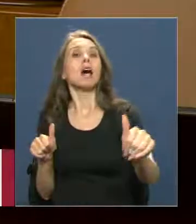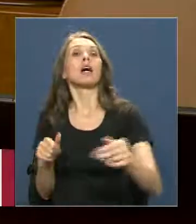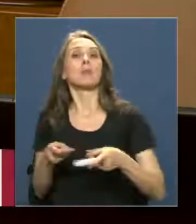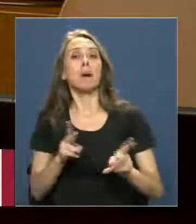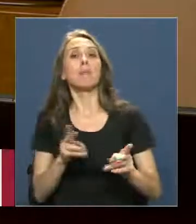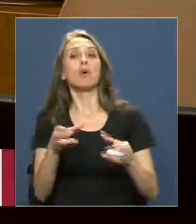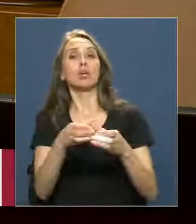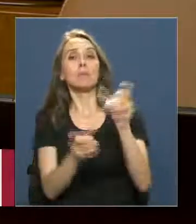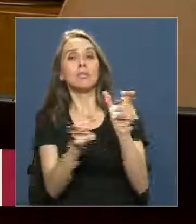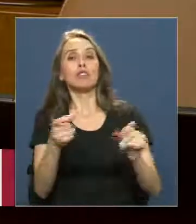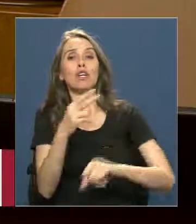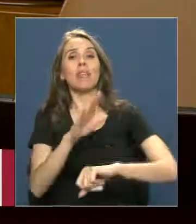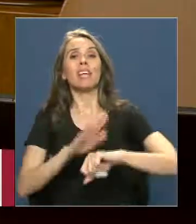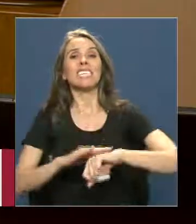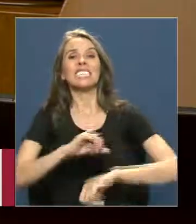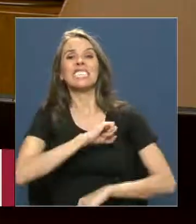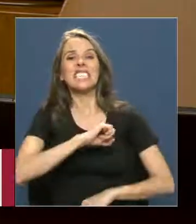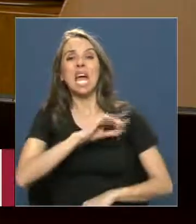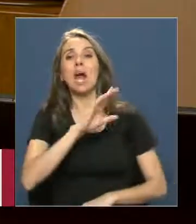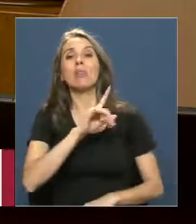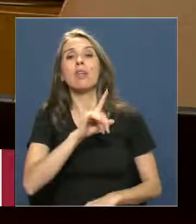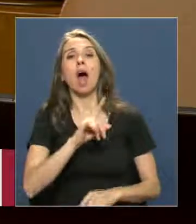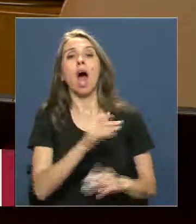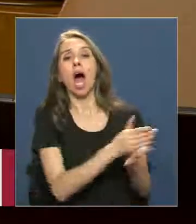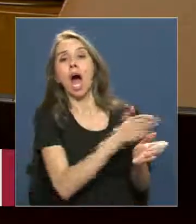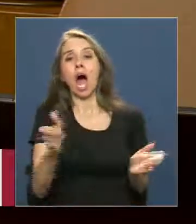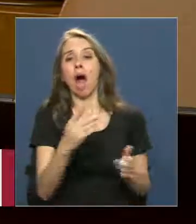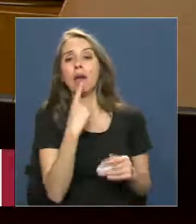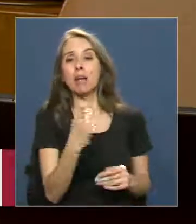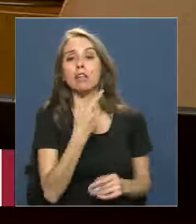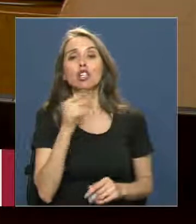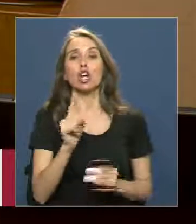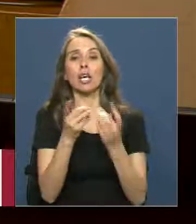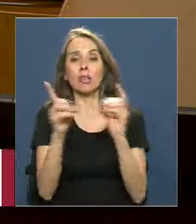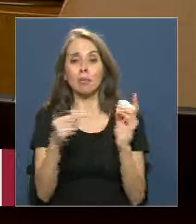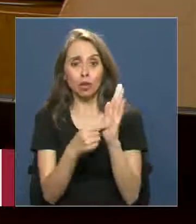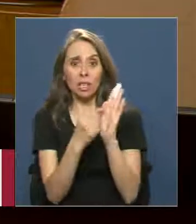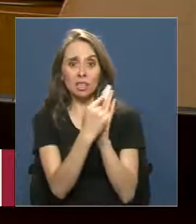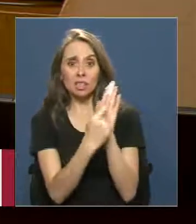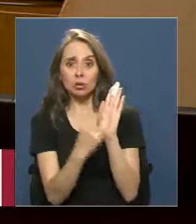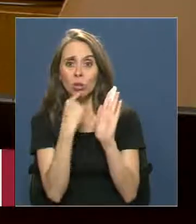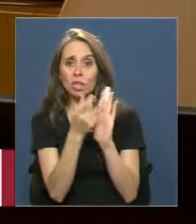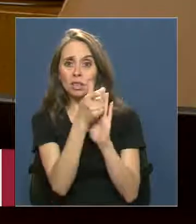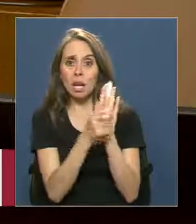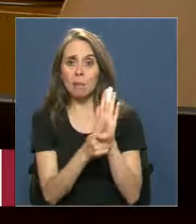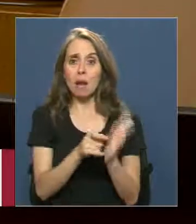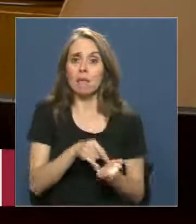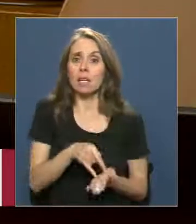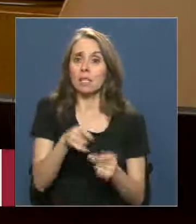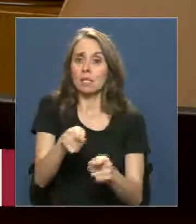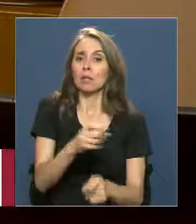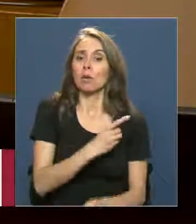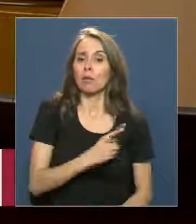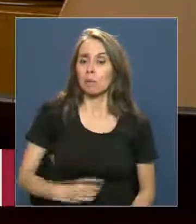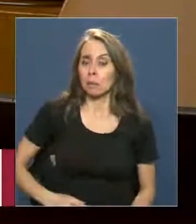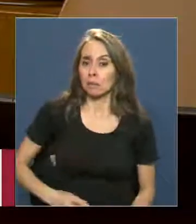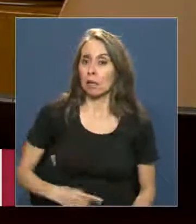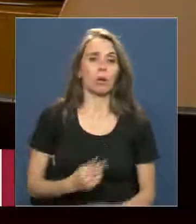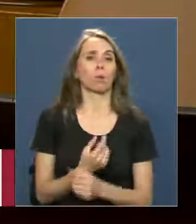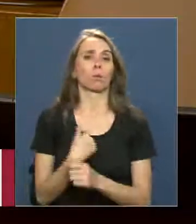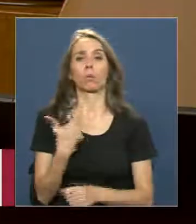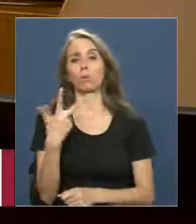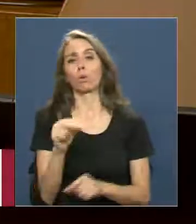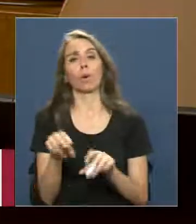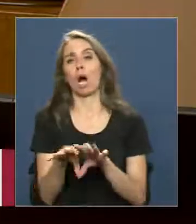izquierda radical que no quiere la democracia. Eso es lo que señala esta moción parlamentaria. En consecuencia, no puedo estar